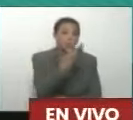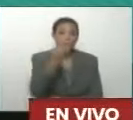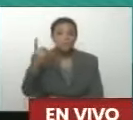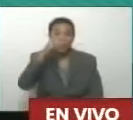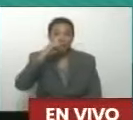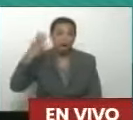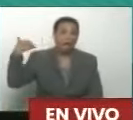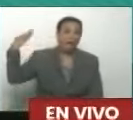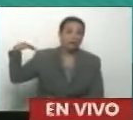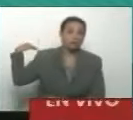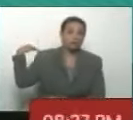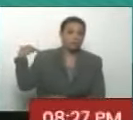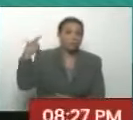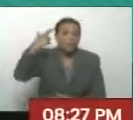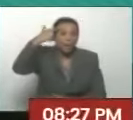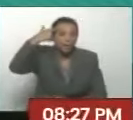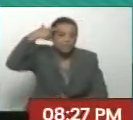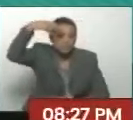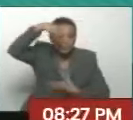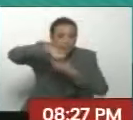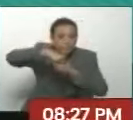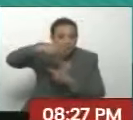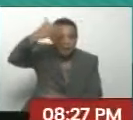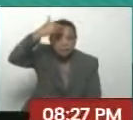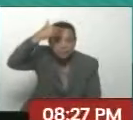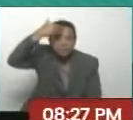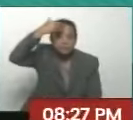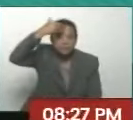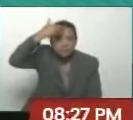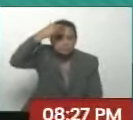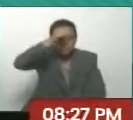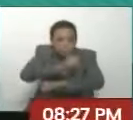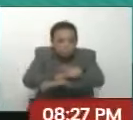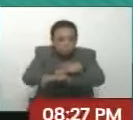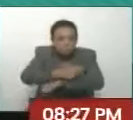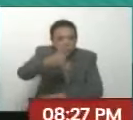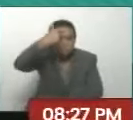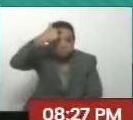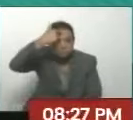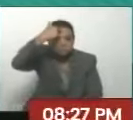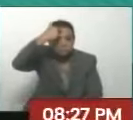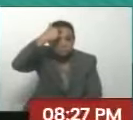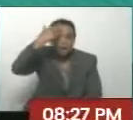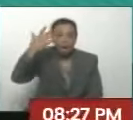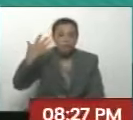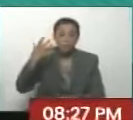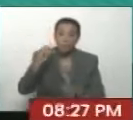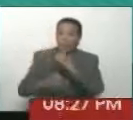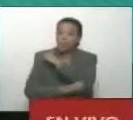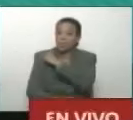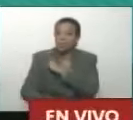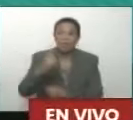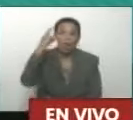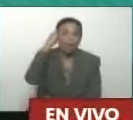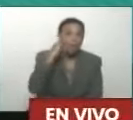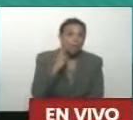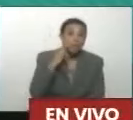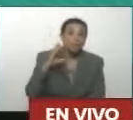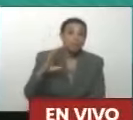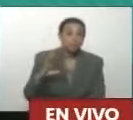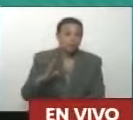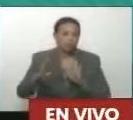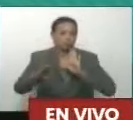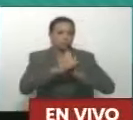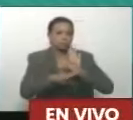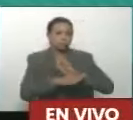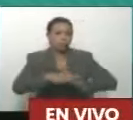años, pero el colonialismo quedó en la mente de los que después traicionaron a Bolívar, impusieron un régimen